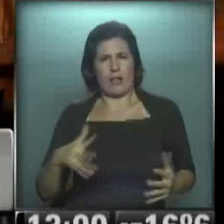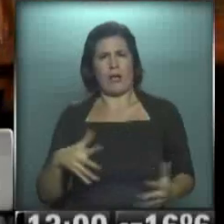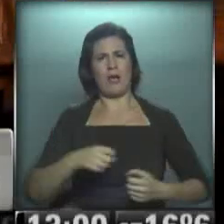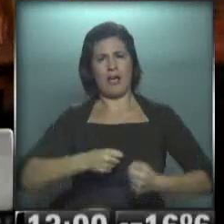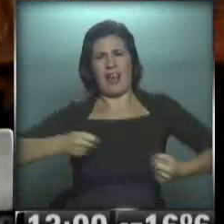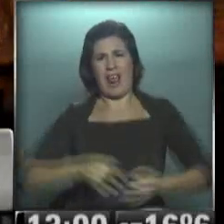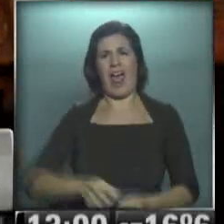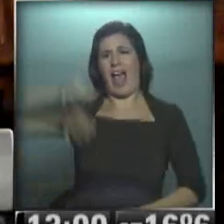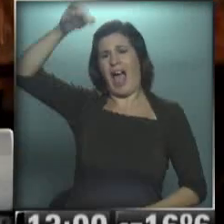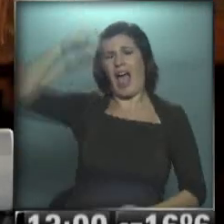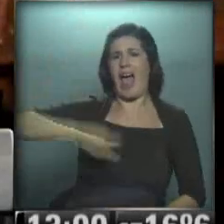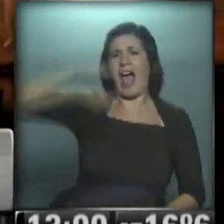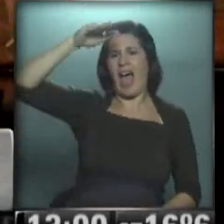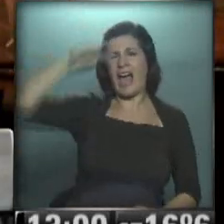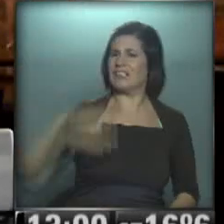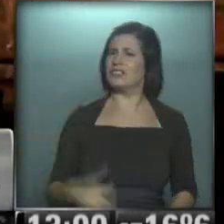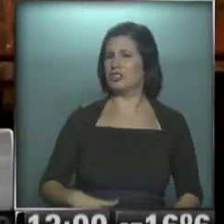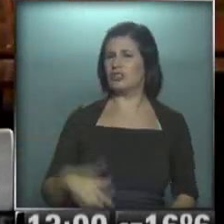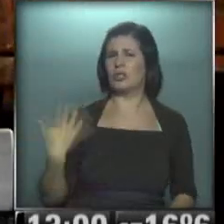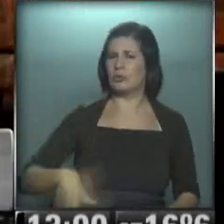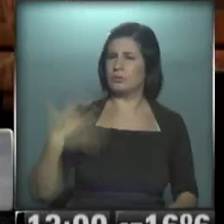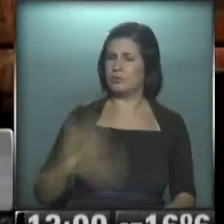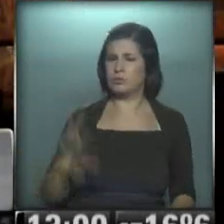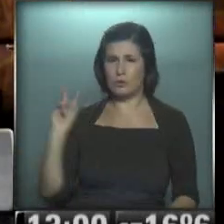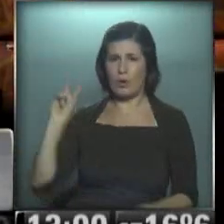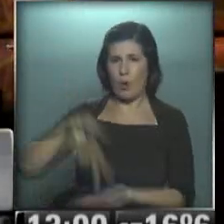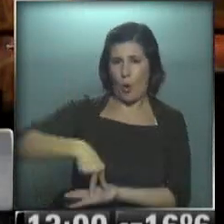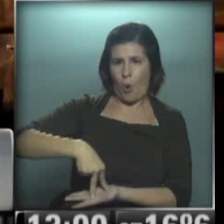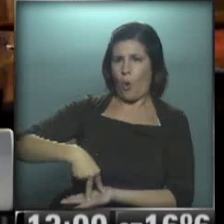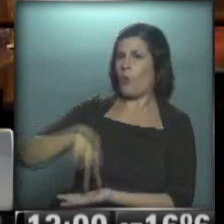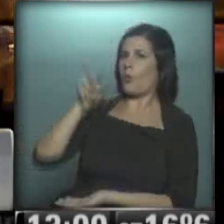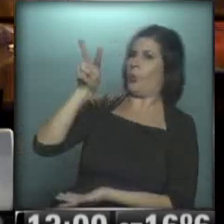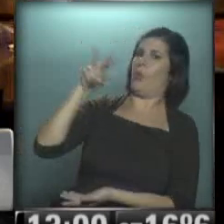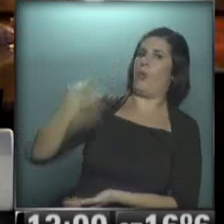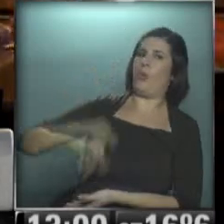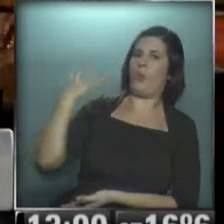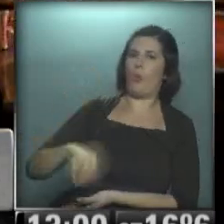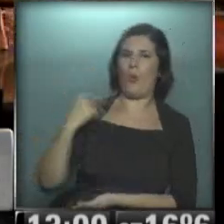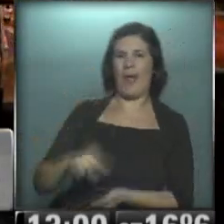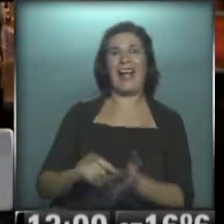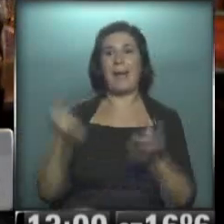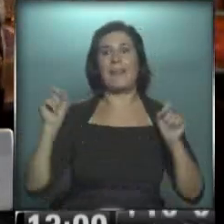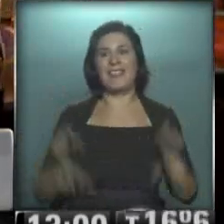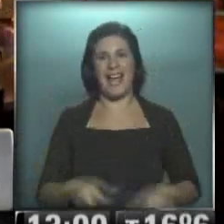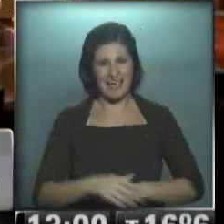persona que mide muchísimo más que yo, una presencia increíble en el escenario, que es el porteño.